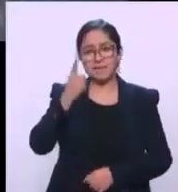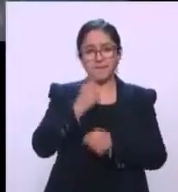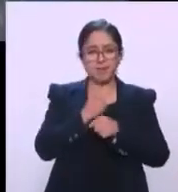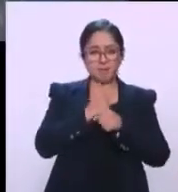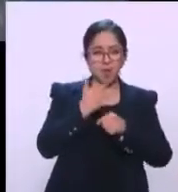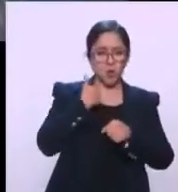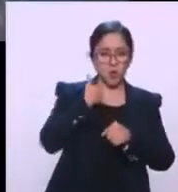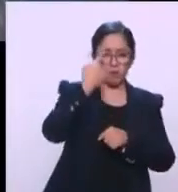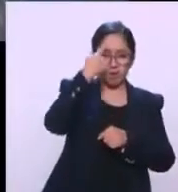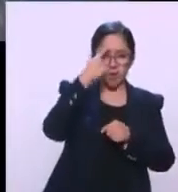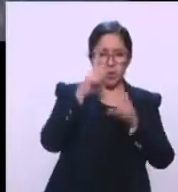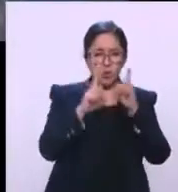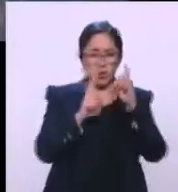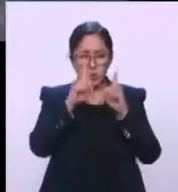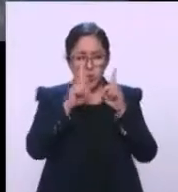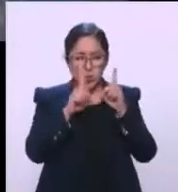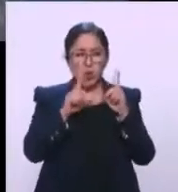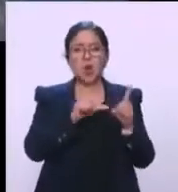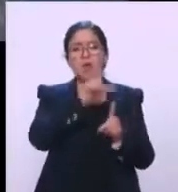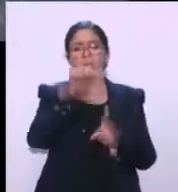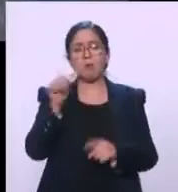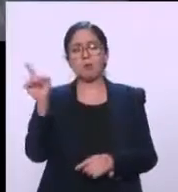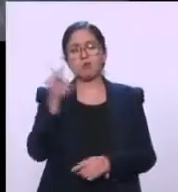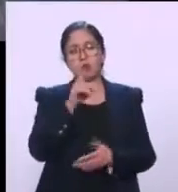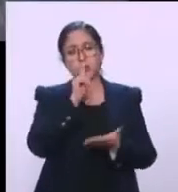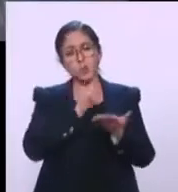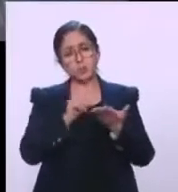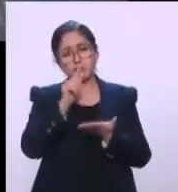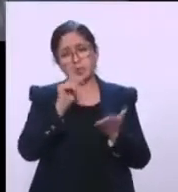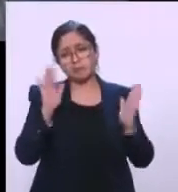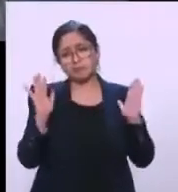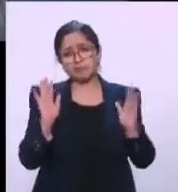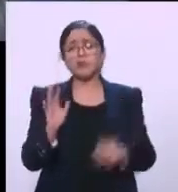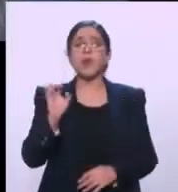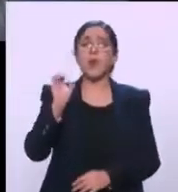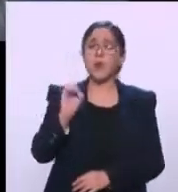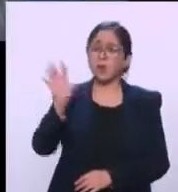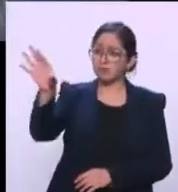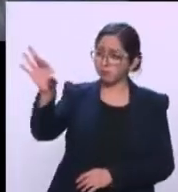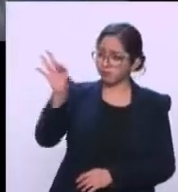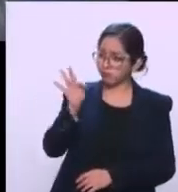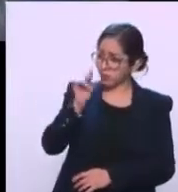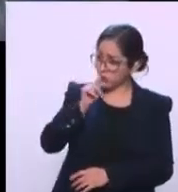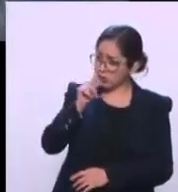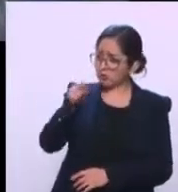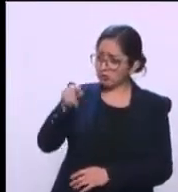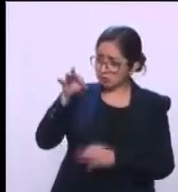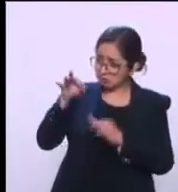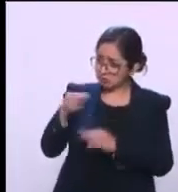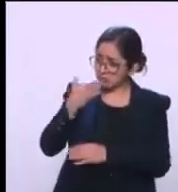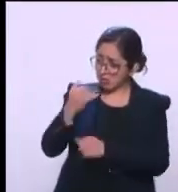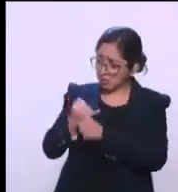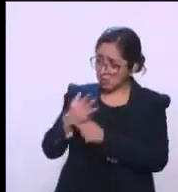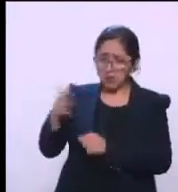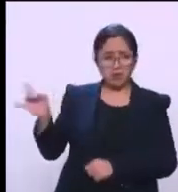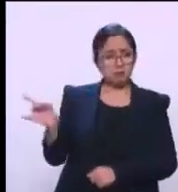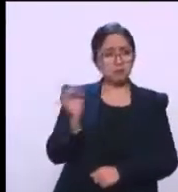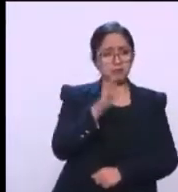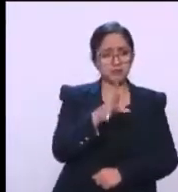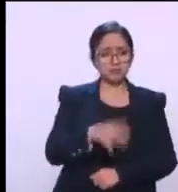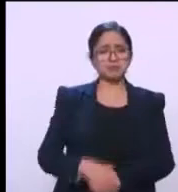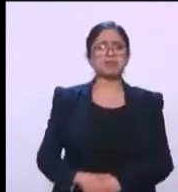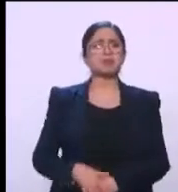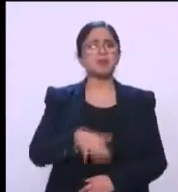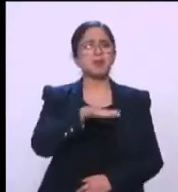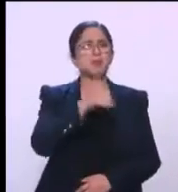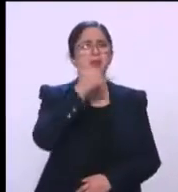Okay. ¿No? Esa sería la recomendación. O retuiteo, ¿no? O retuiteo. El mejor de los casos. Sí. Oye, pero ¿cómo está esto de la fiscalía? Es muy